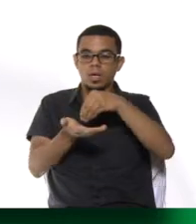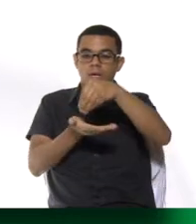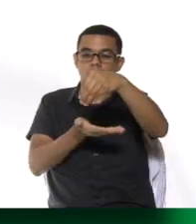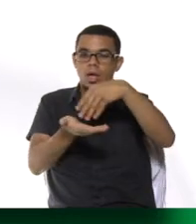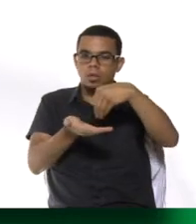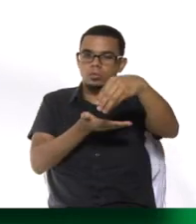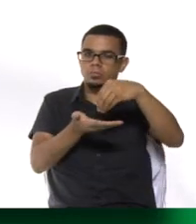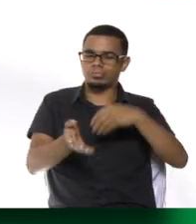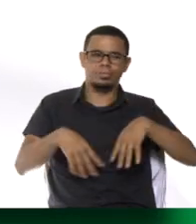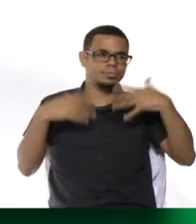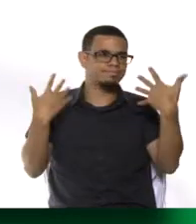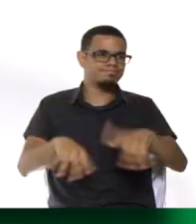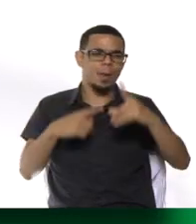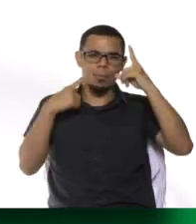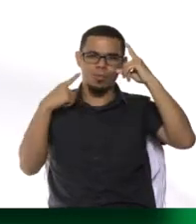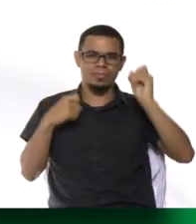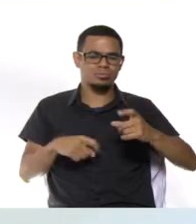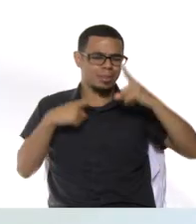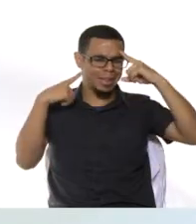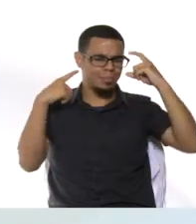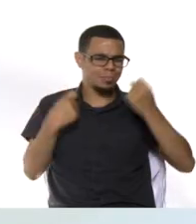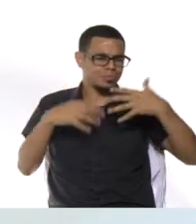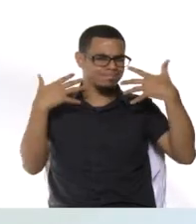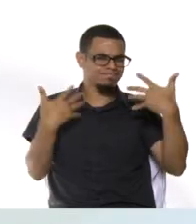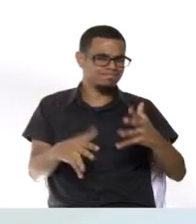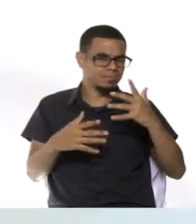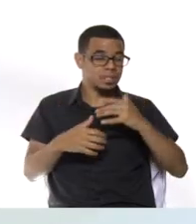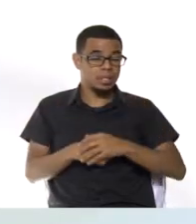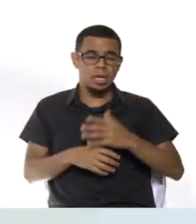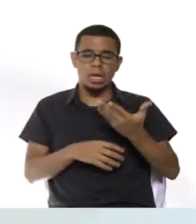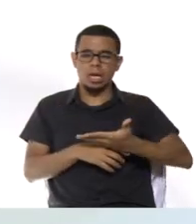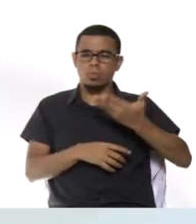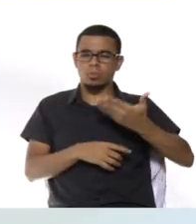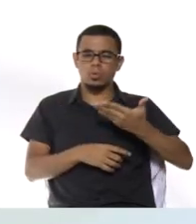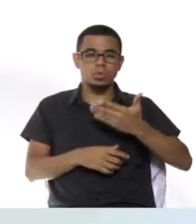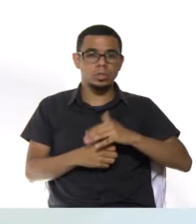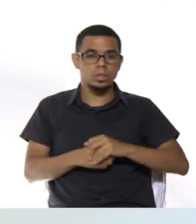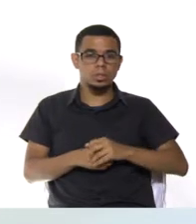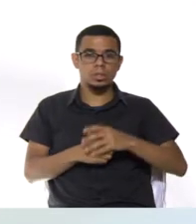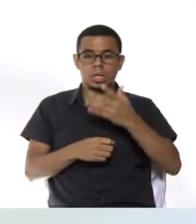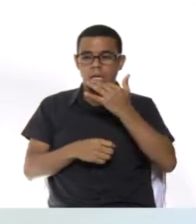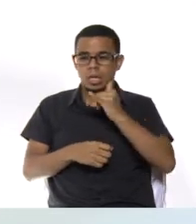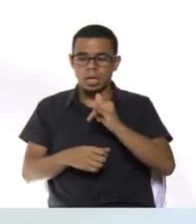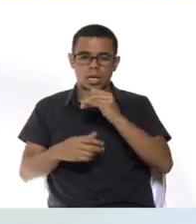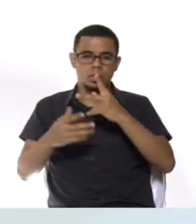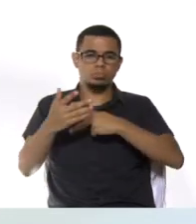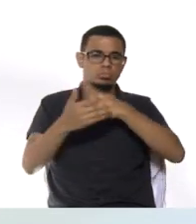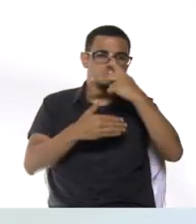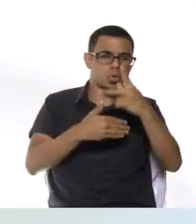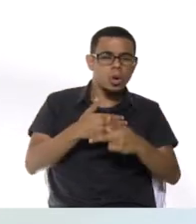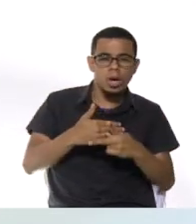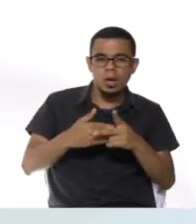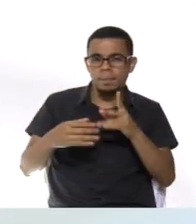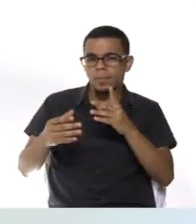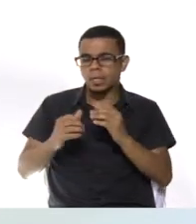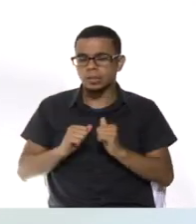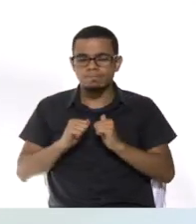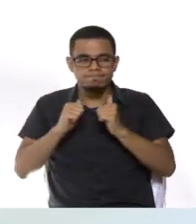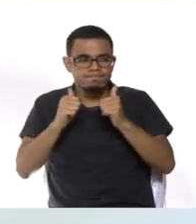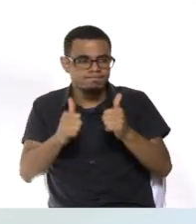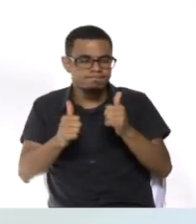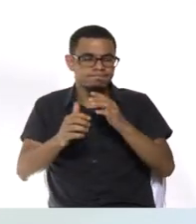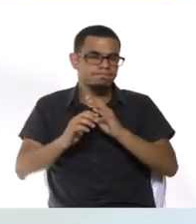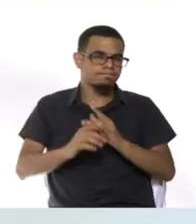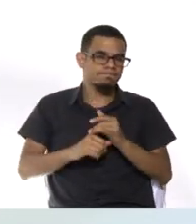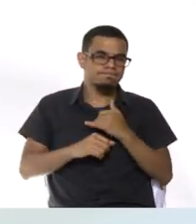clásico de los clásicos, es el juego por excelencia y es importante que sepamos que existen programas educativos destinados a iniciar